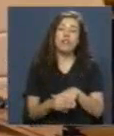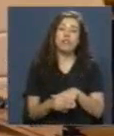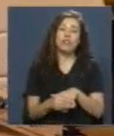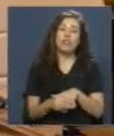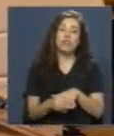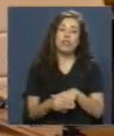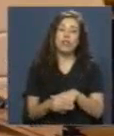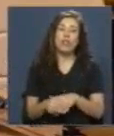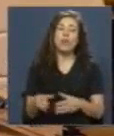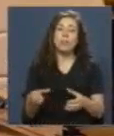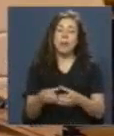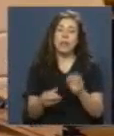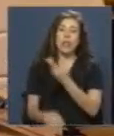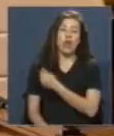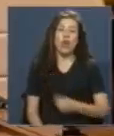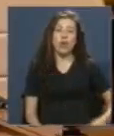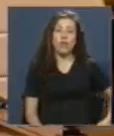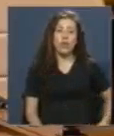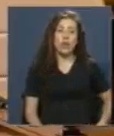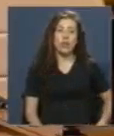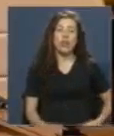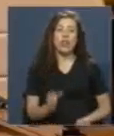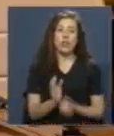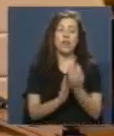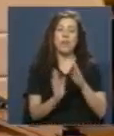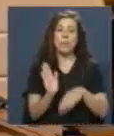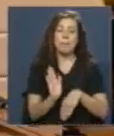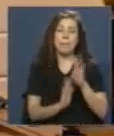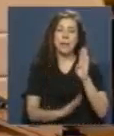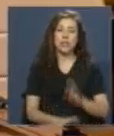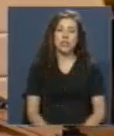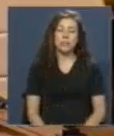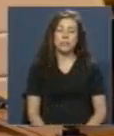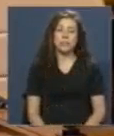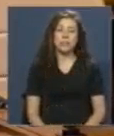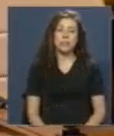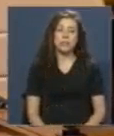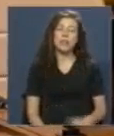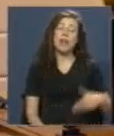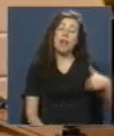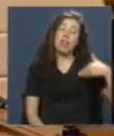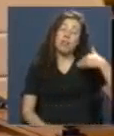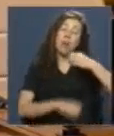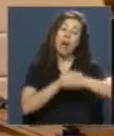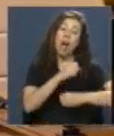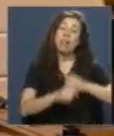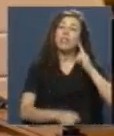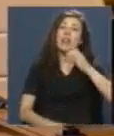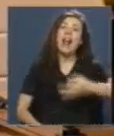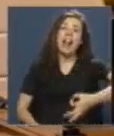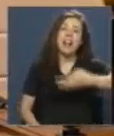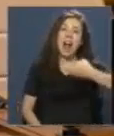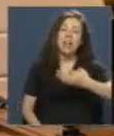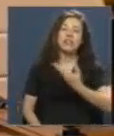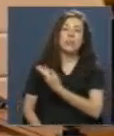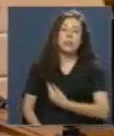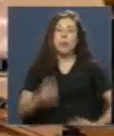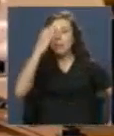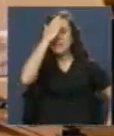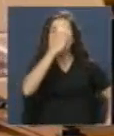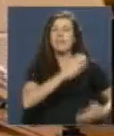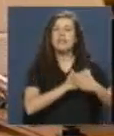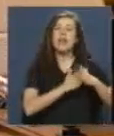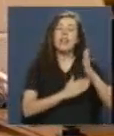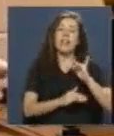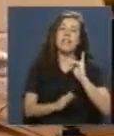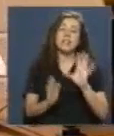la coalición de gobierno en ese momento, de la nueva mayoría. Y el tiempo le ha dado la razón a la presidenta Bachelet en el sentido que había